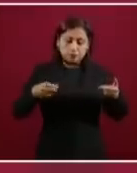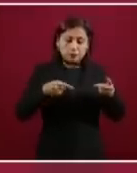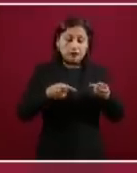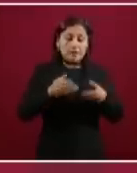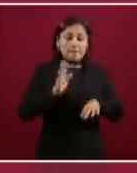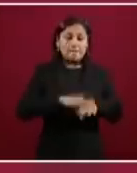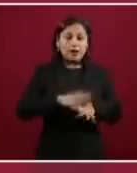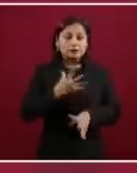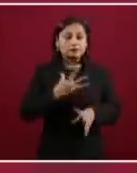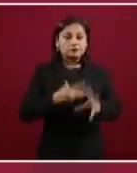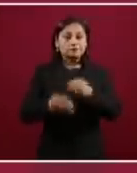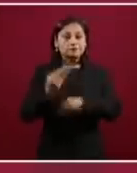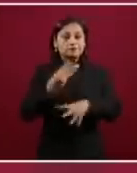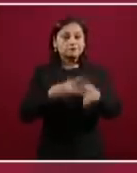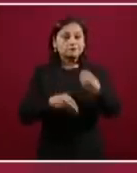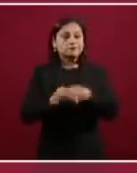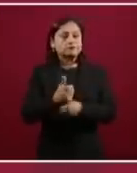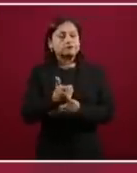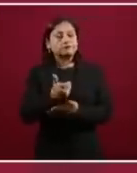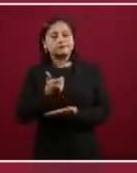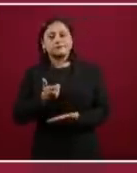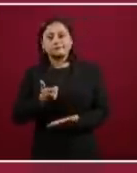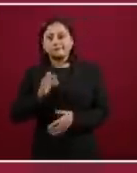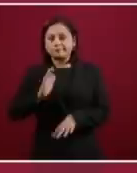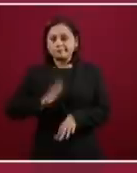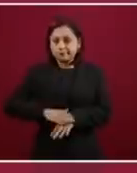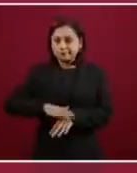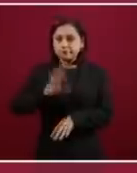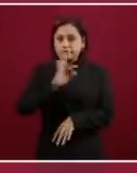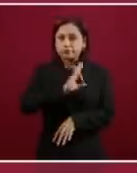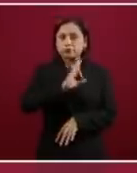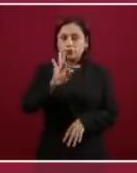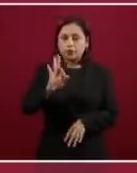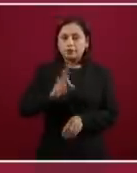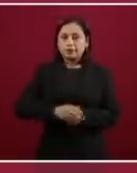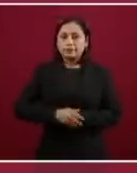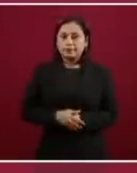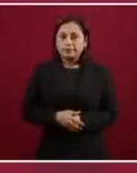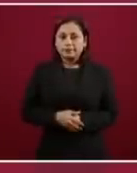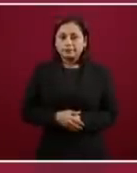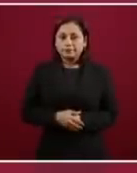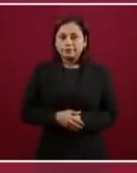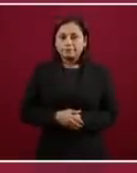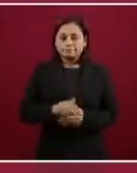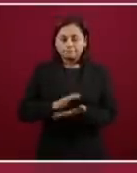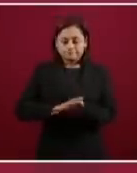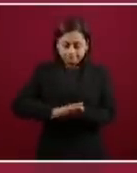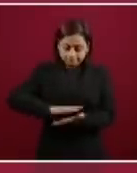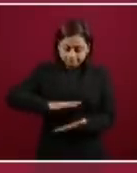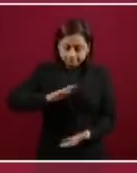En la medida de que tengamos más crecimiento, vamos a tener